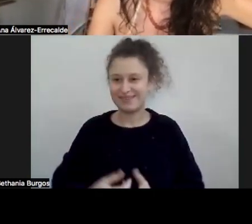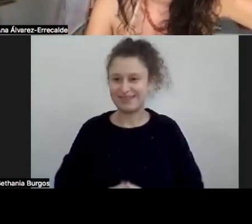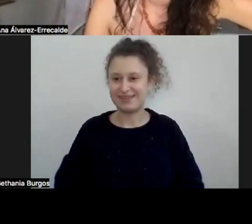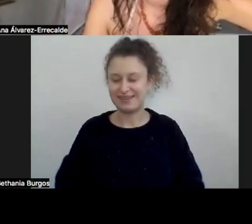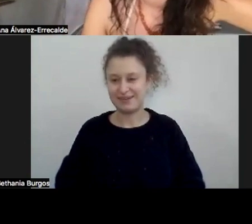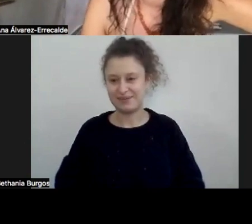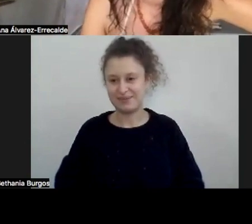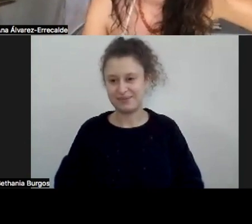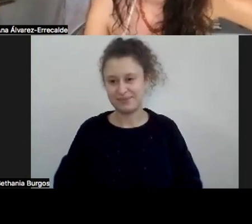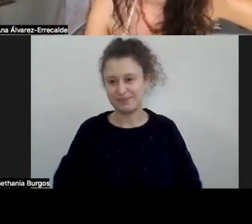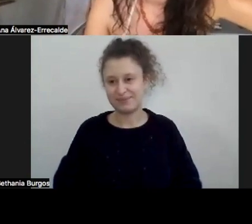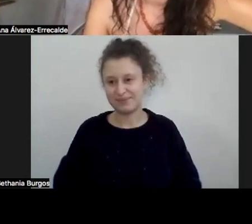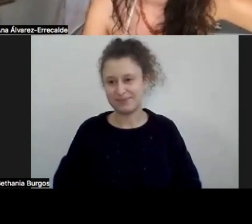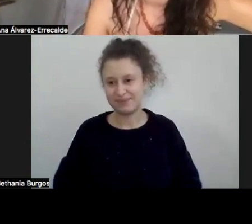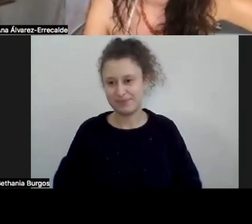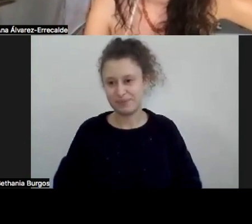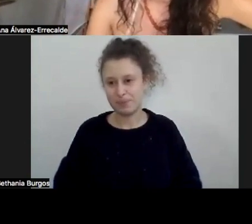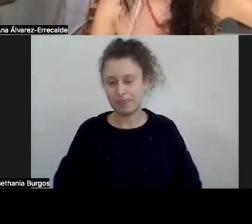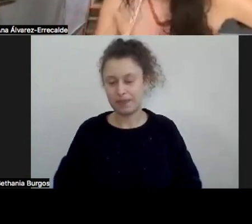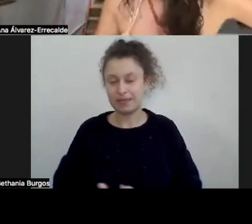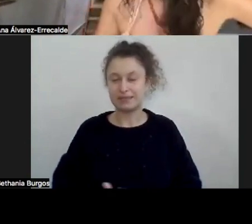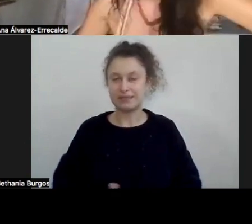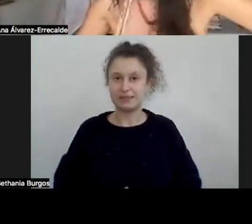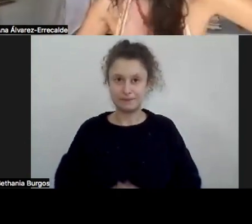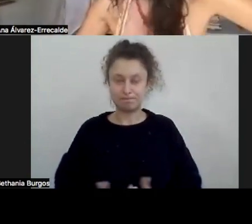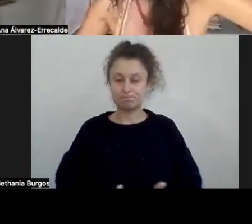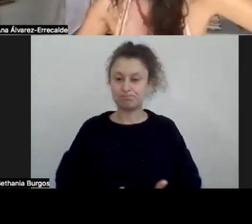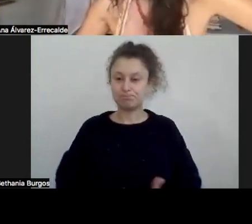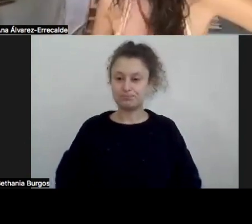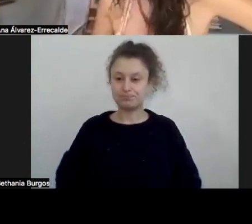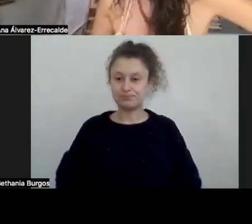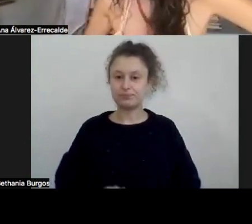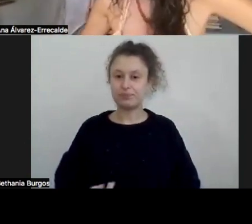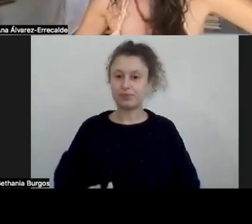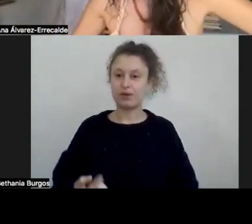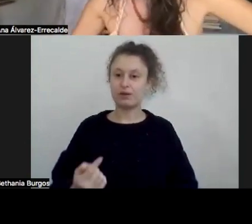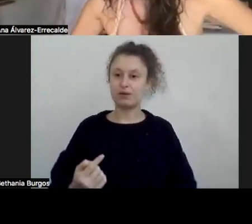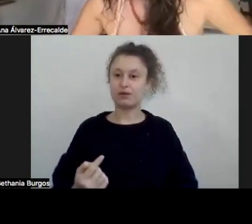una de las cosas que me parece importante